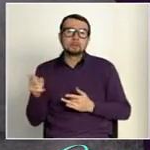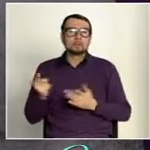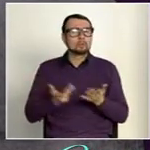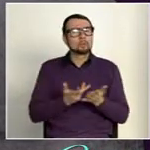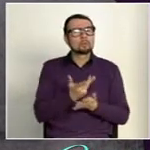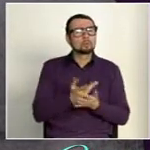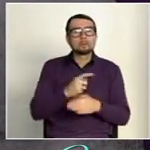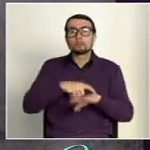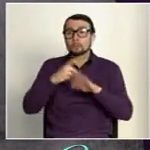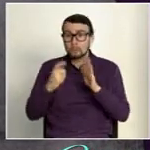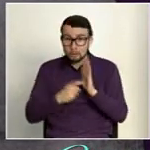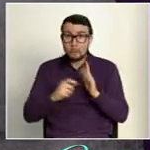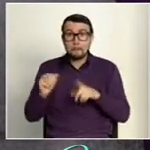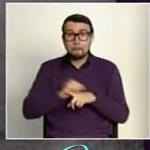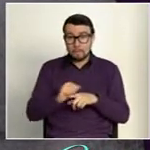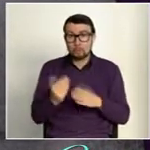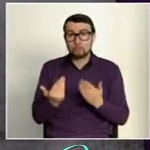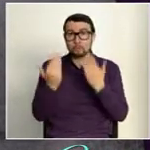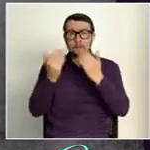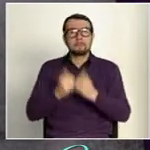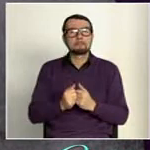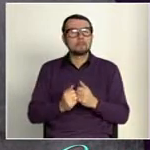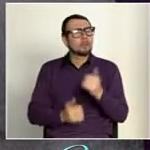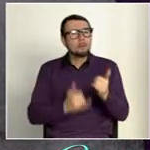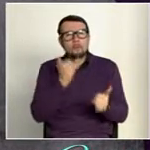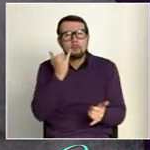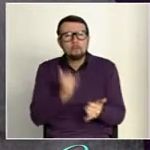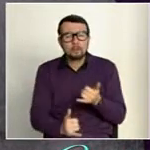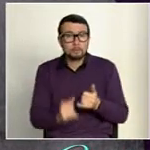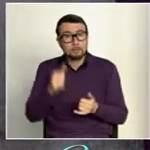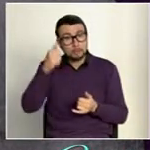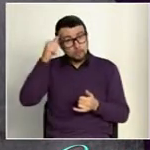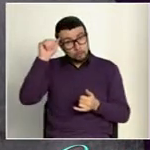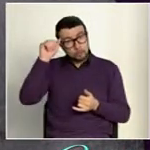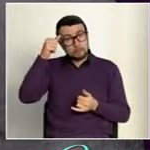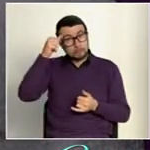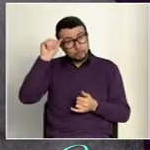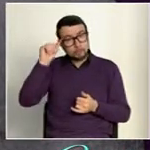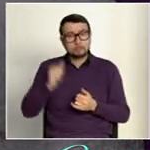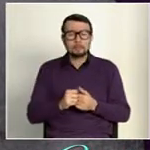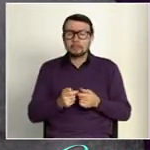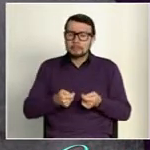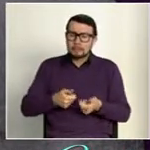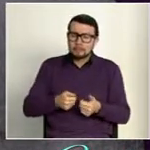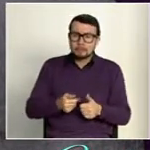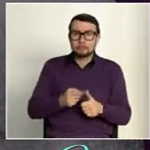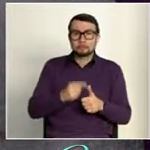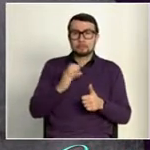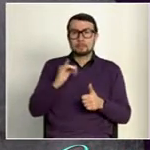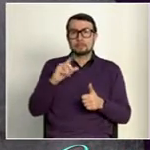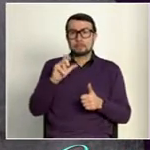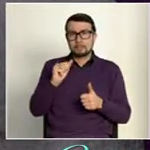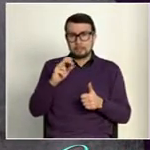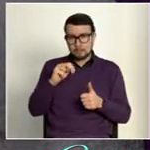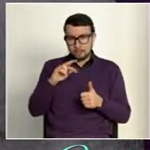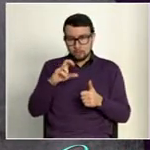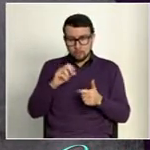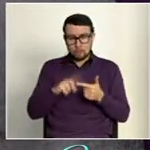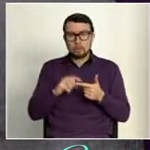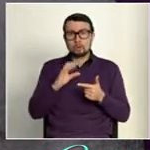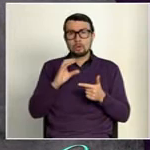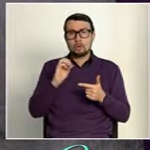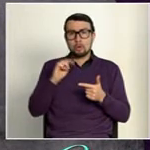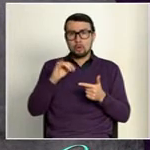realmente prácticos para ustedes. Finalmente, que no se nos olvide esto: semillas de cilantro, comino, de